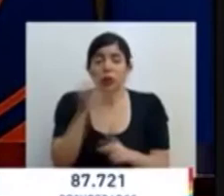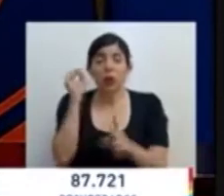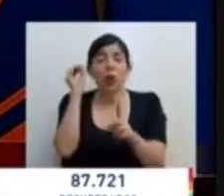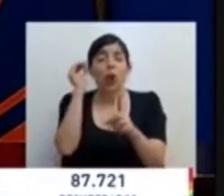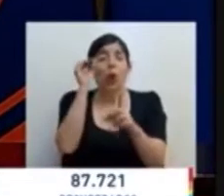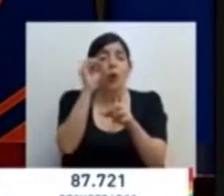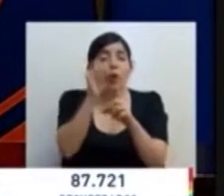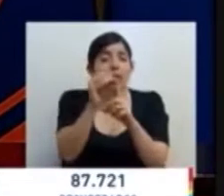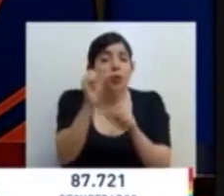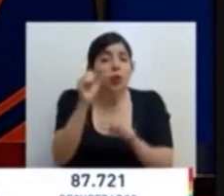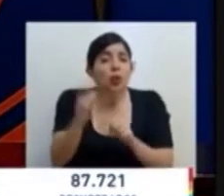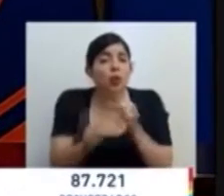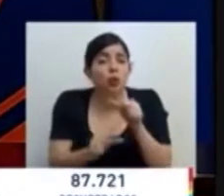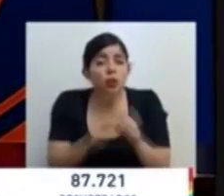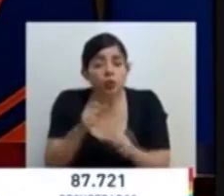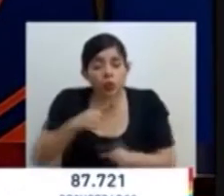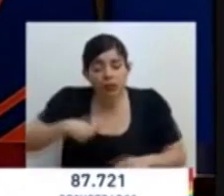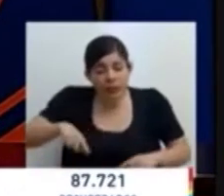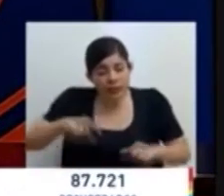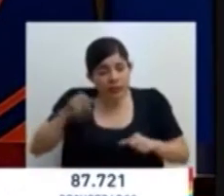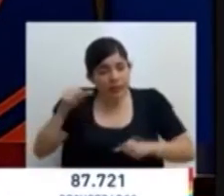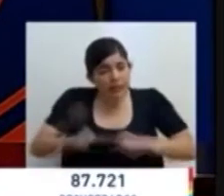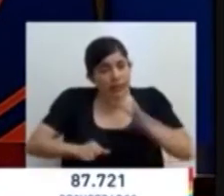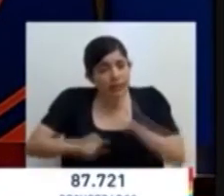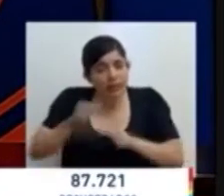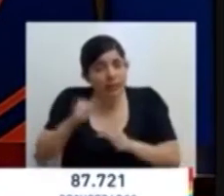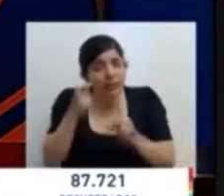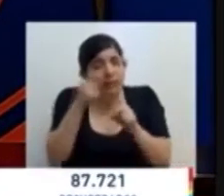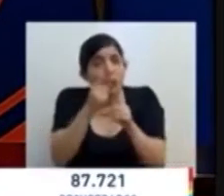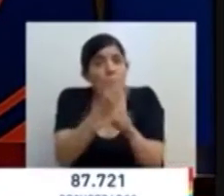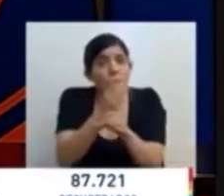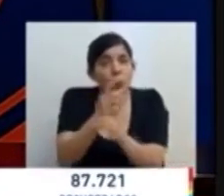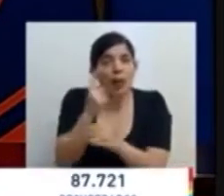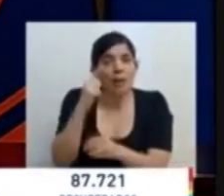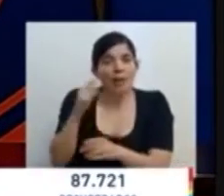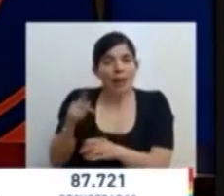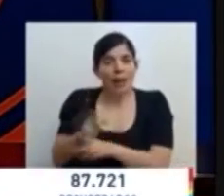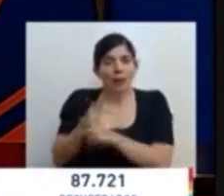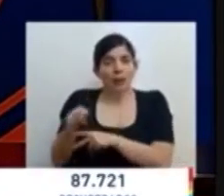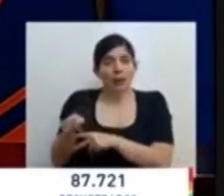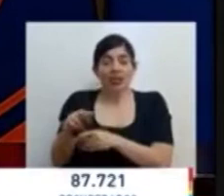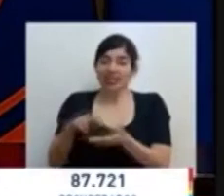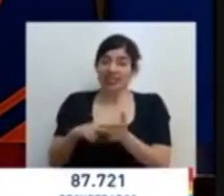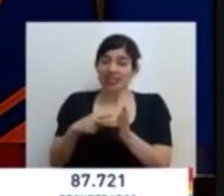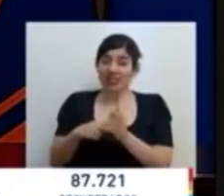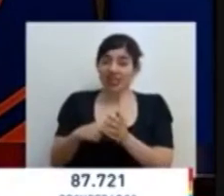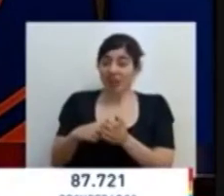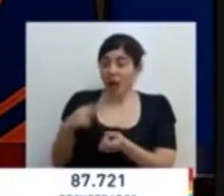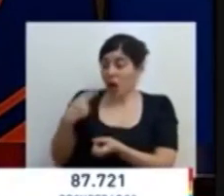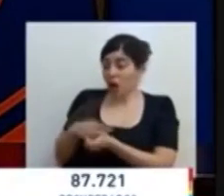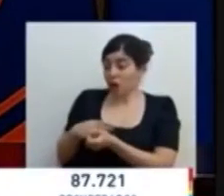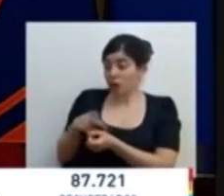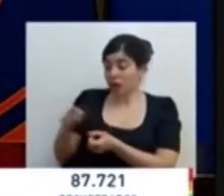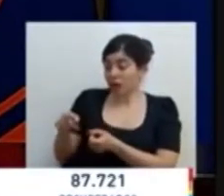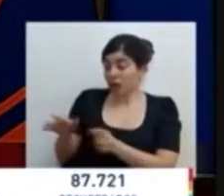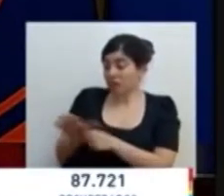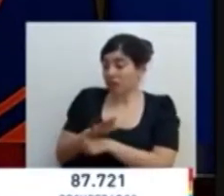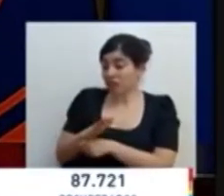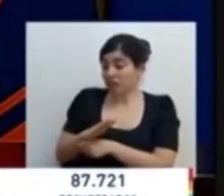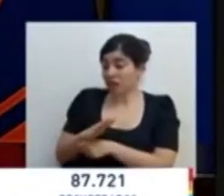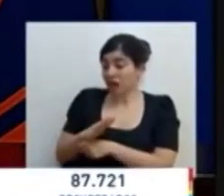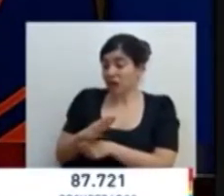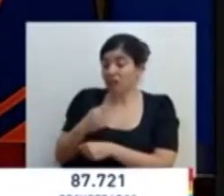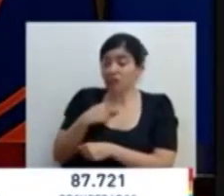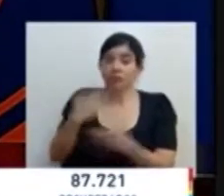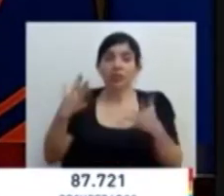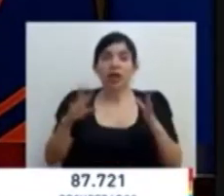nuestra lucha, esa ha sido nuestro motivo por el cual queremos que nos cuidemos, porque no es que ocurra el colapso por el colapso per se, es que el colapso